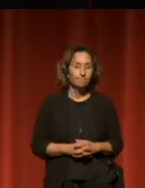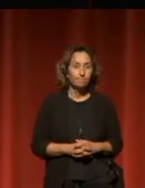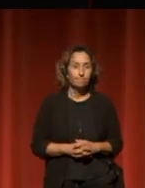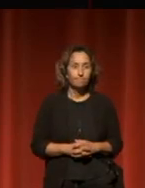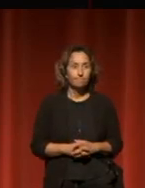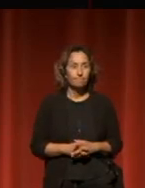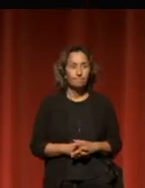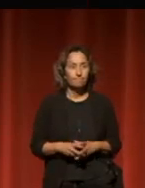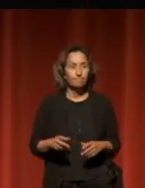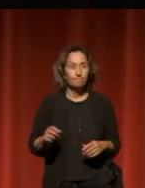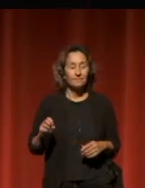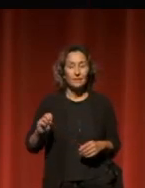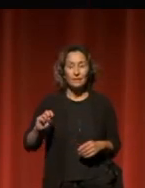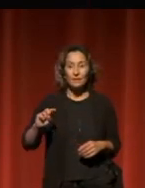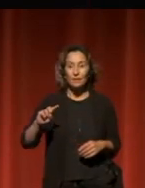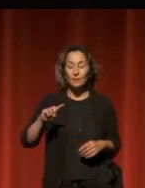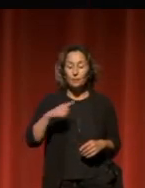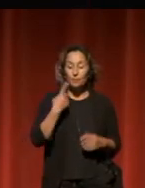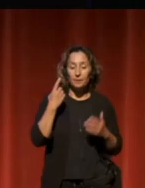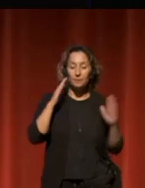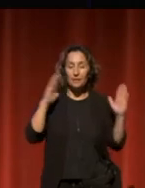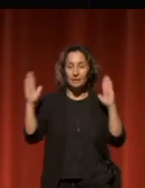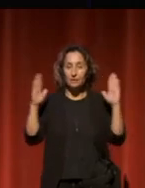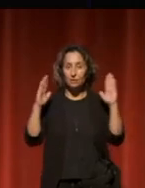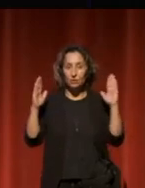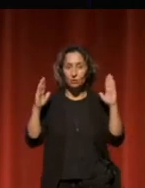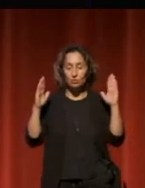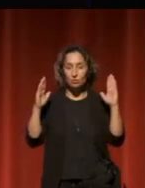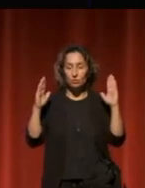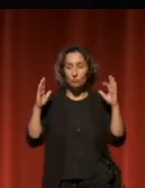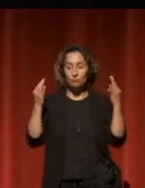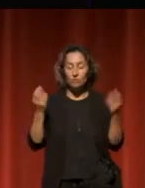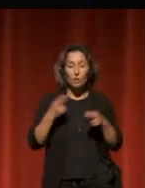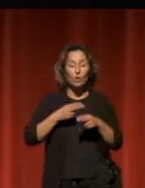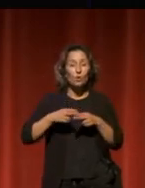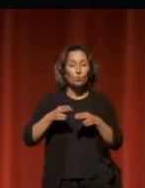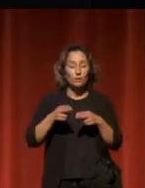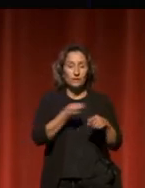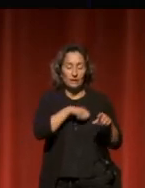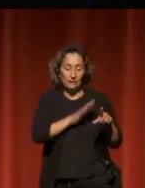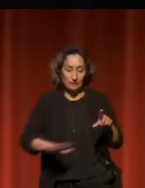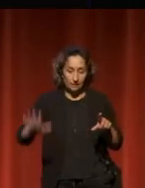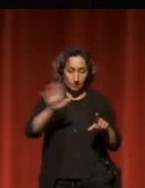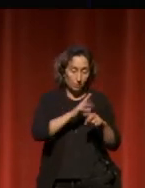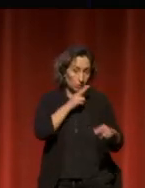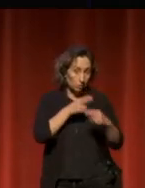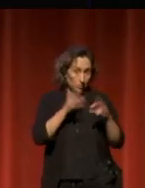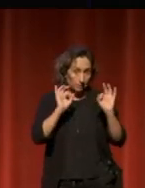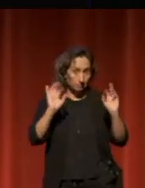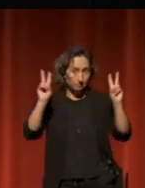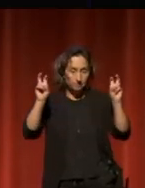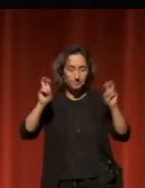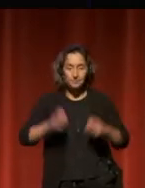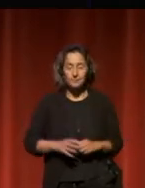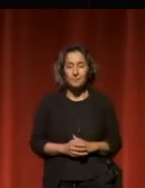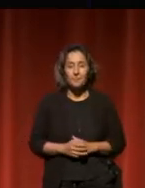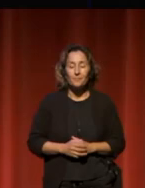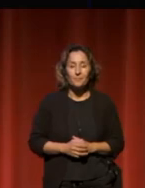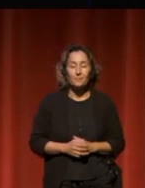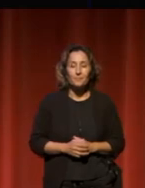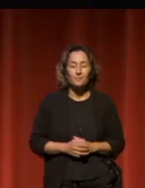Ahora, gracias. Esta primera sesión, denominada Sesión de Políticas Españolas, está compuesta